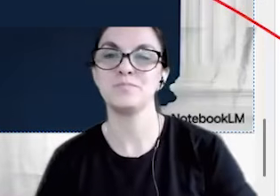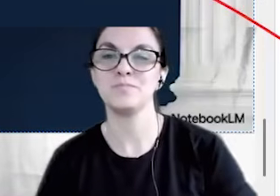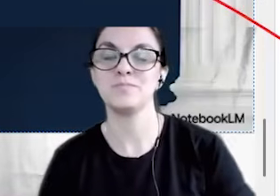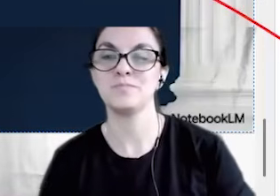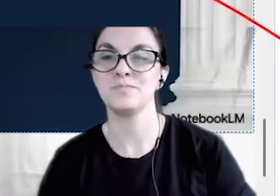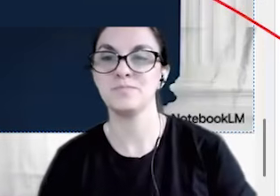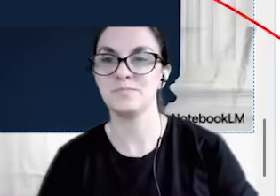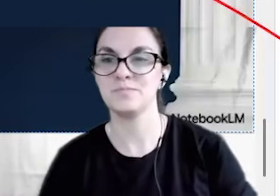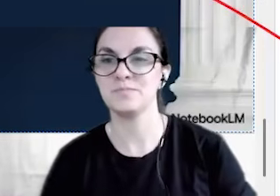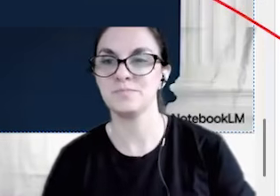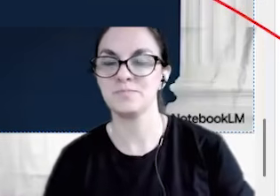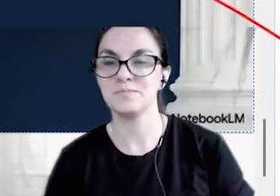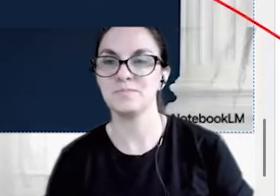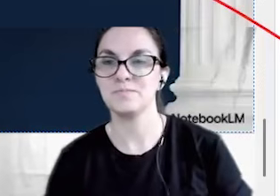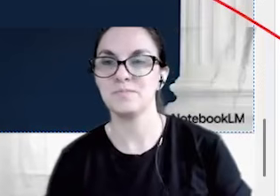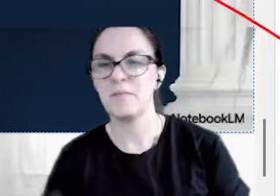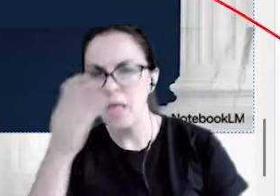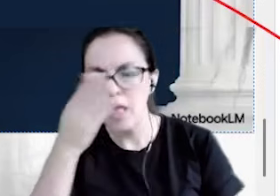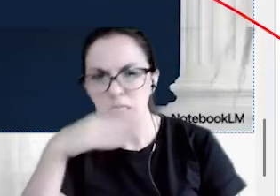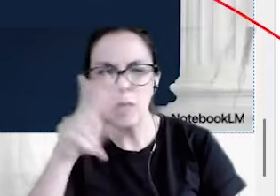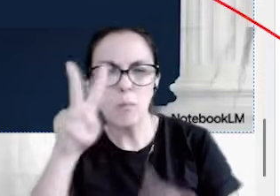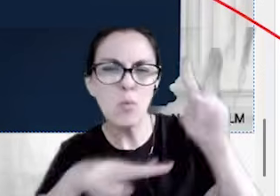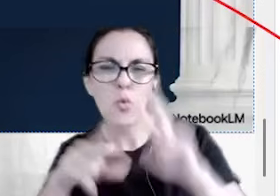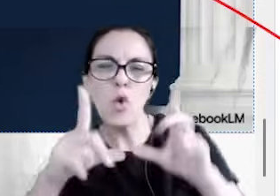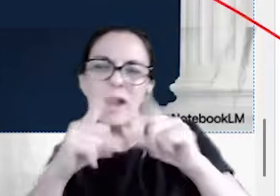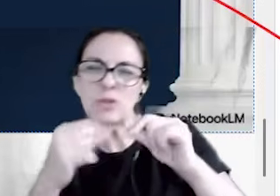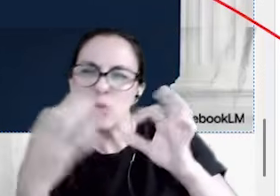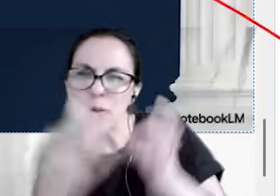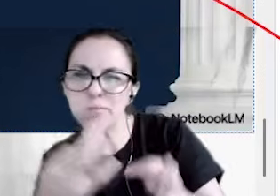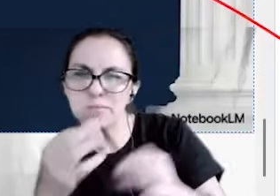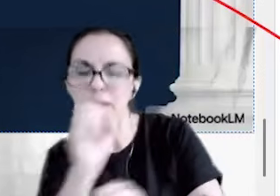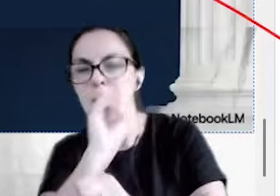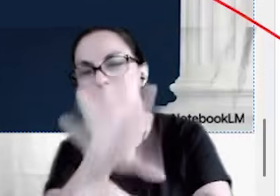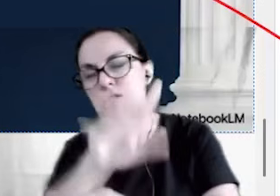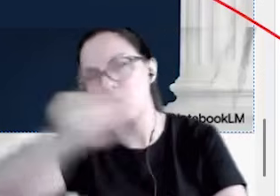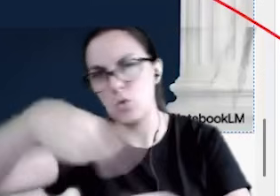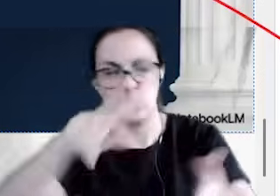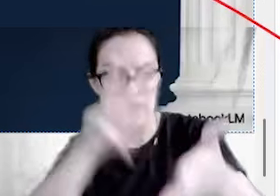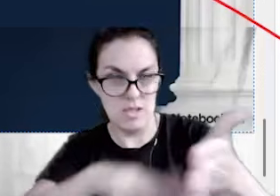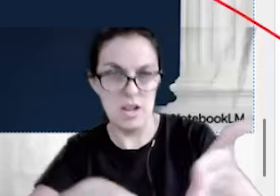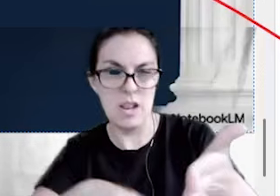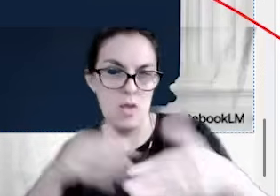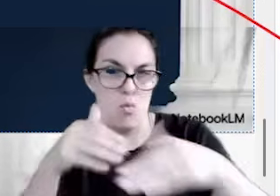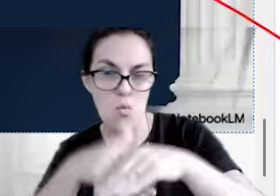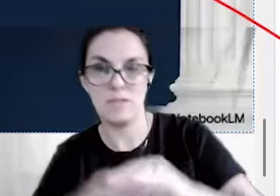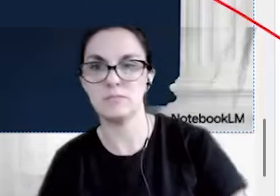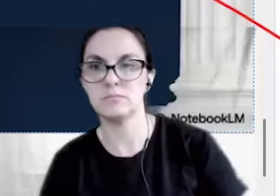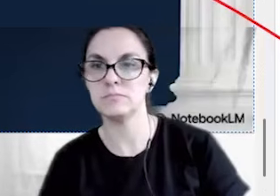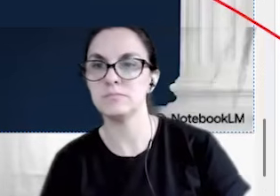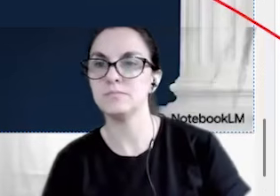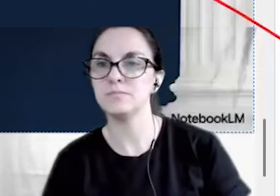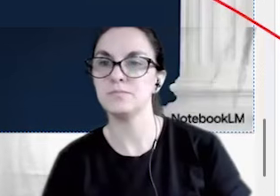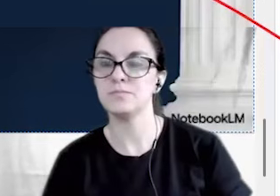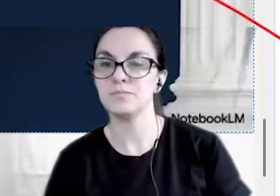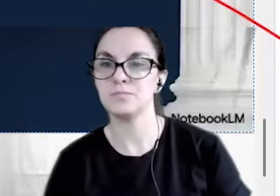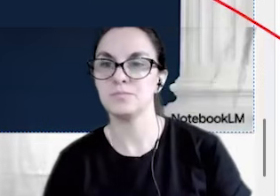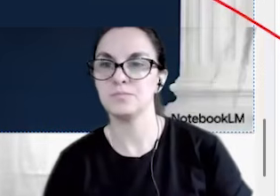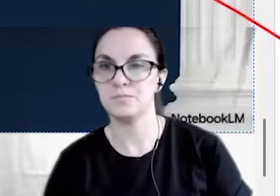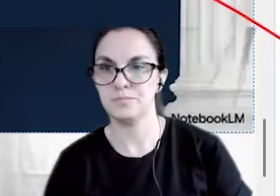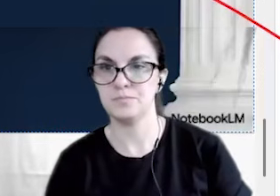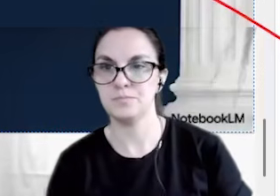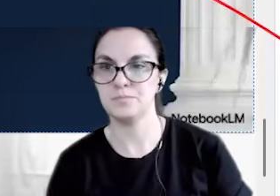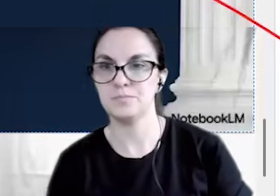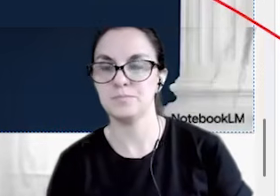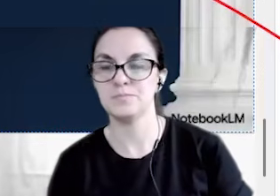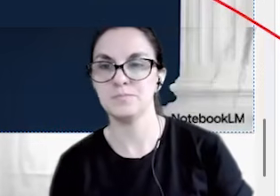Ahora les le busco bien el artículo y se los contesto. Se los paso para que lo tengan presente. Acá está. No, perdón,